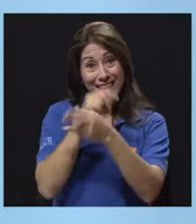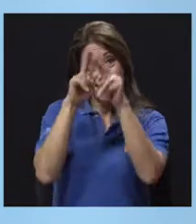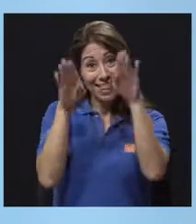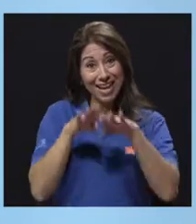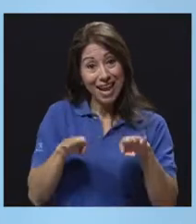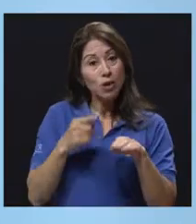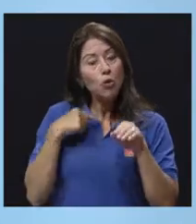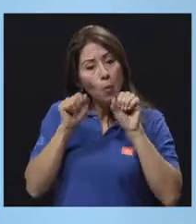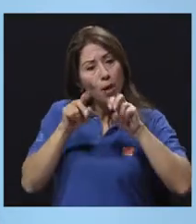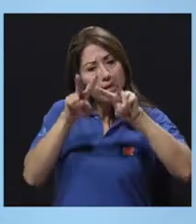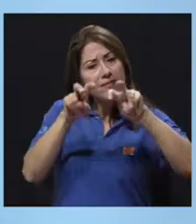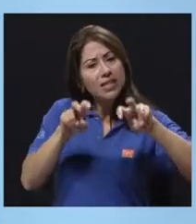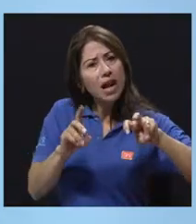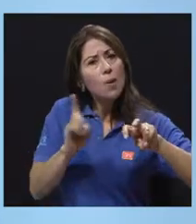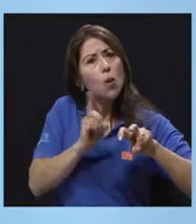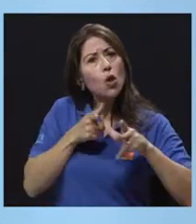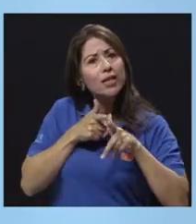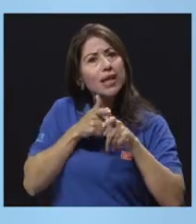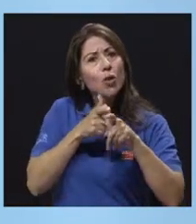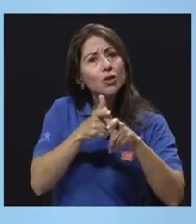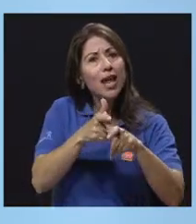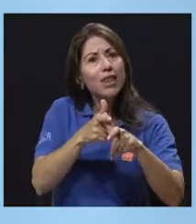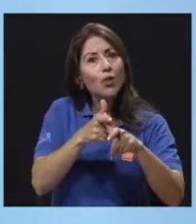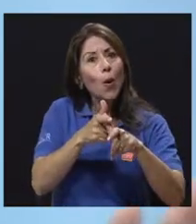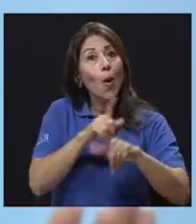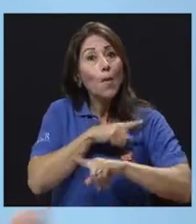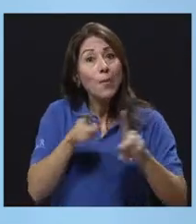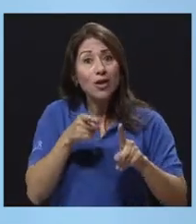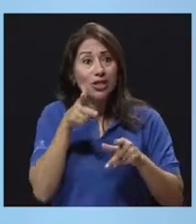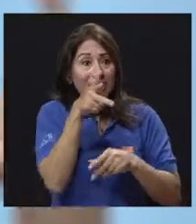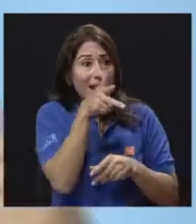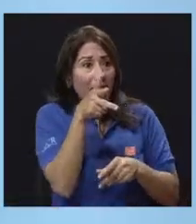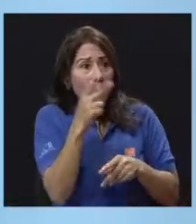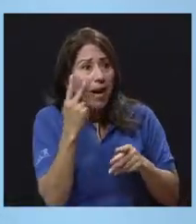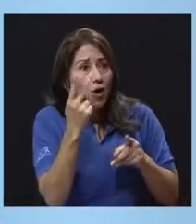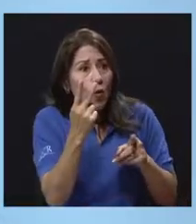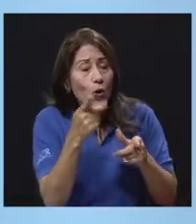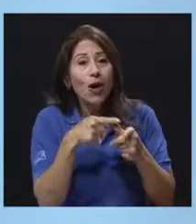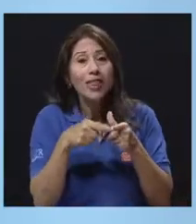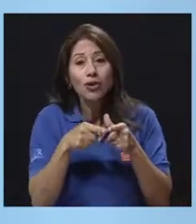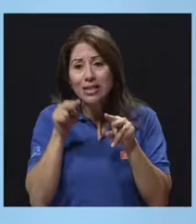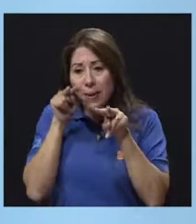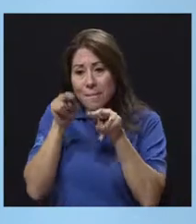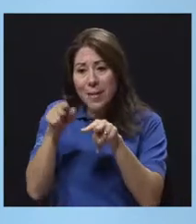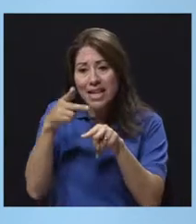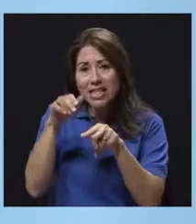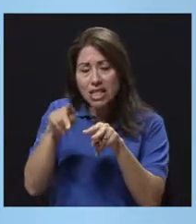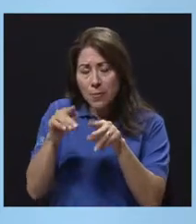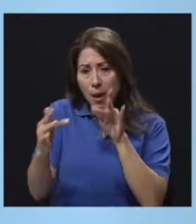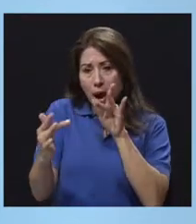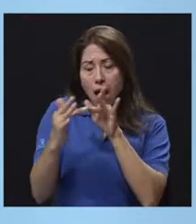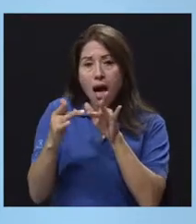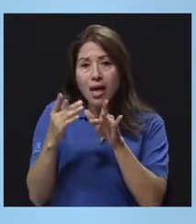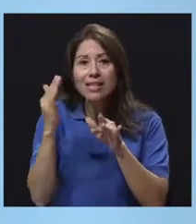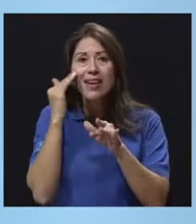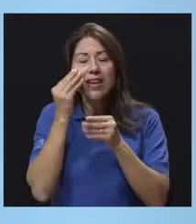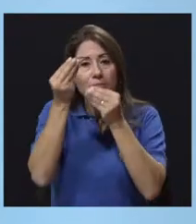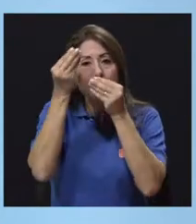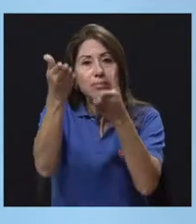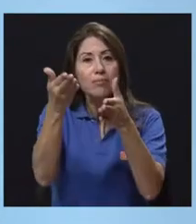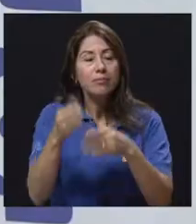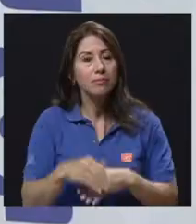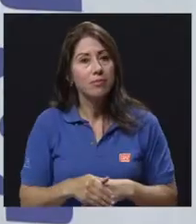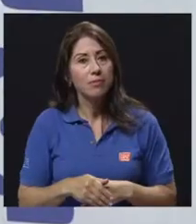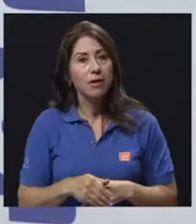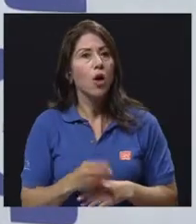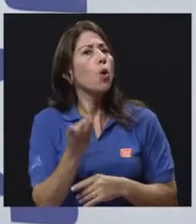por tal kilómetro. Si el cámara no lo vio ahí, bueno, ya, uh-huh. Ya pasó por ahí. ¿Cuánto tiempo antes fueron ustedes para Chicago? Porque